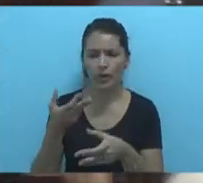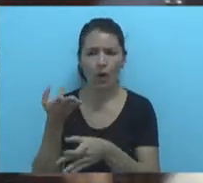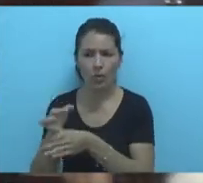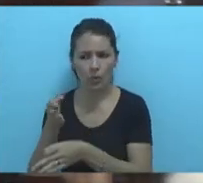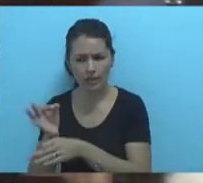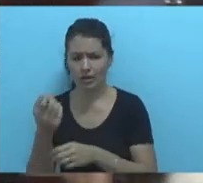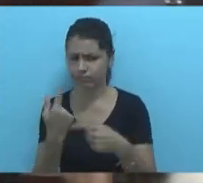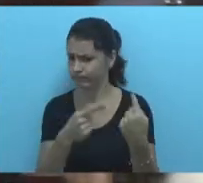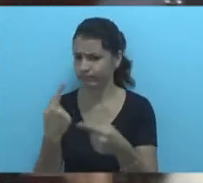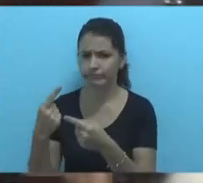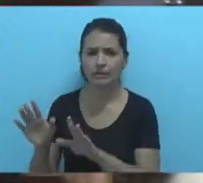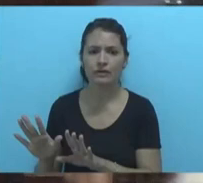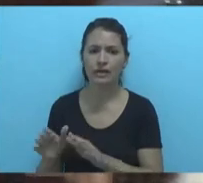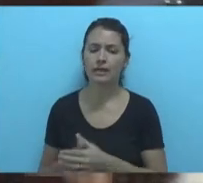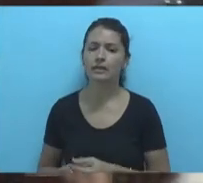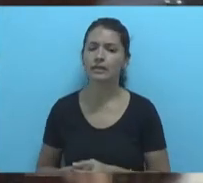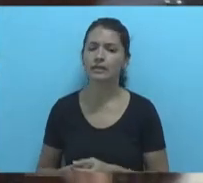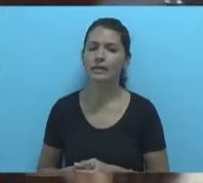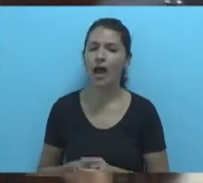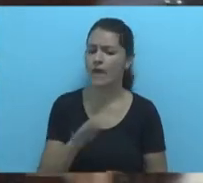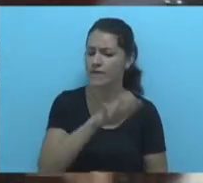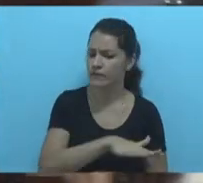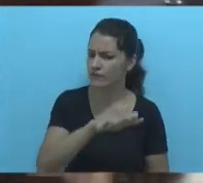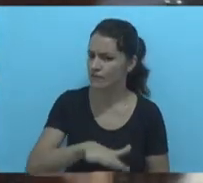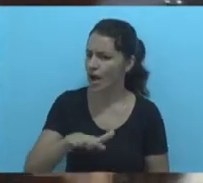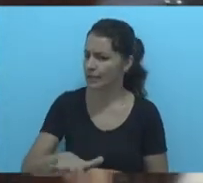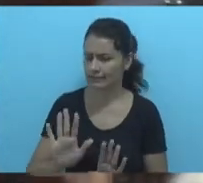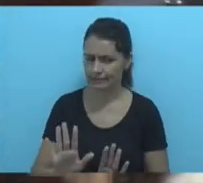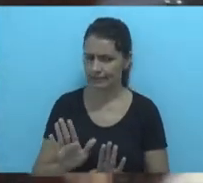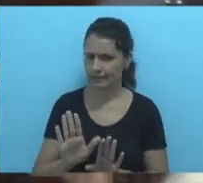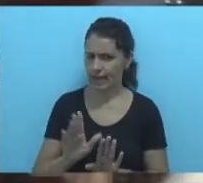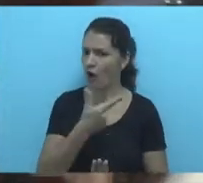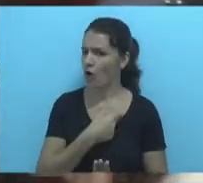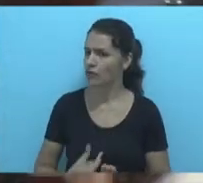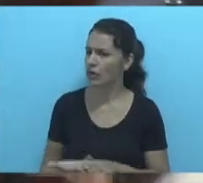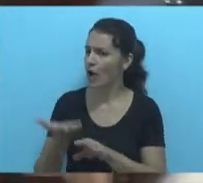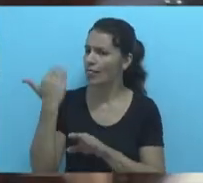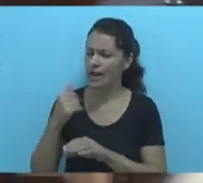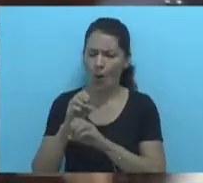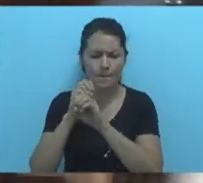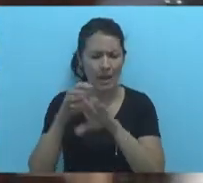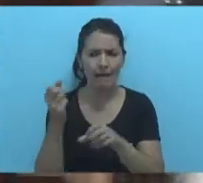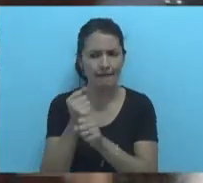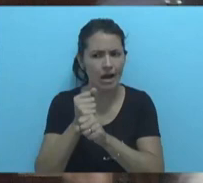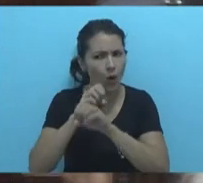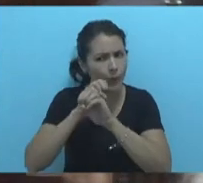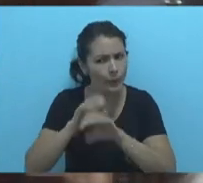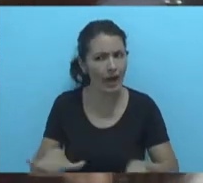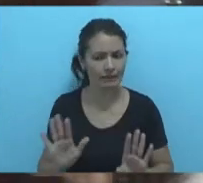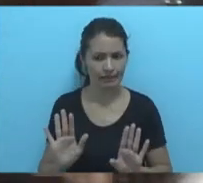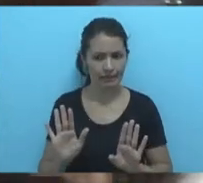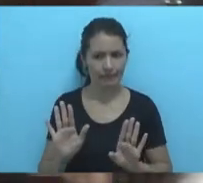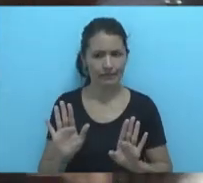educación, en las infancias, desastres se han hecho en esta provincia a lo largo de la historia del retorno democrático